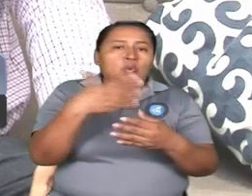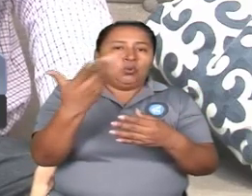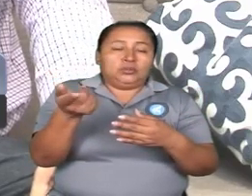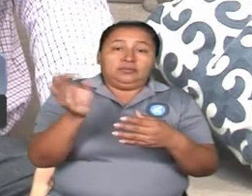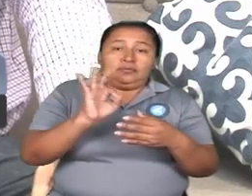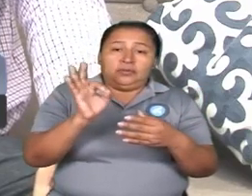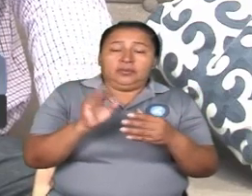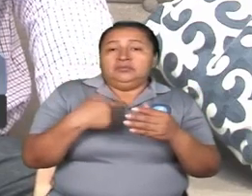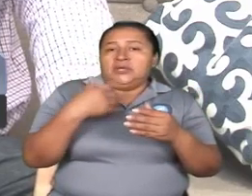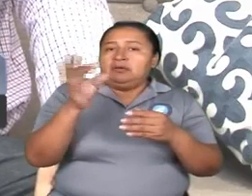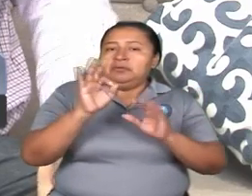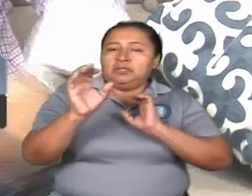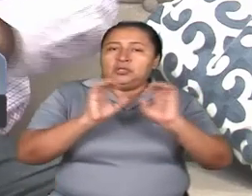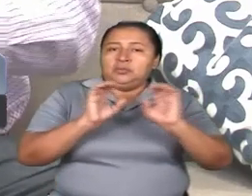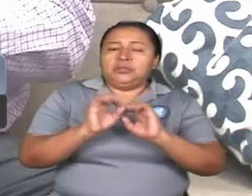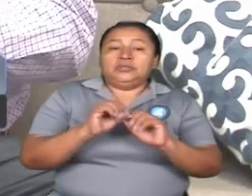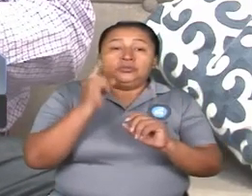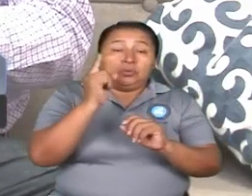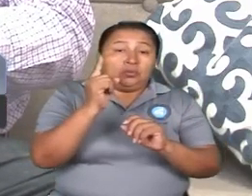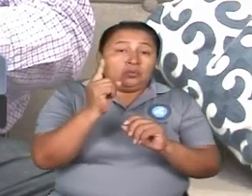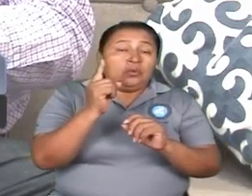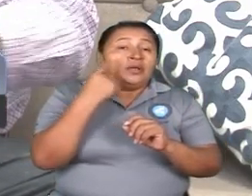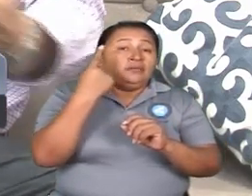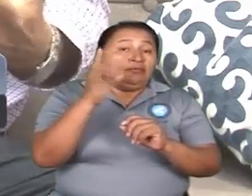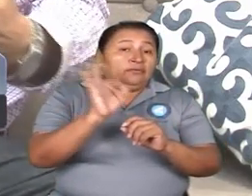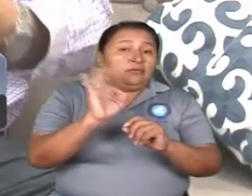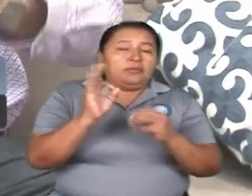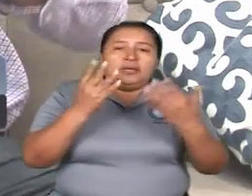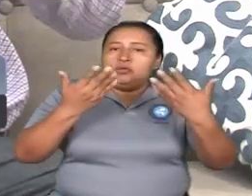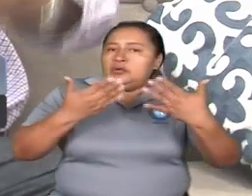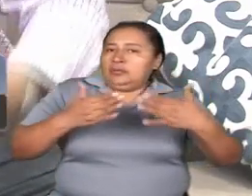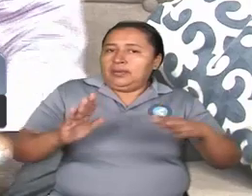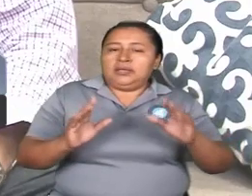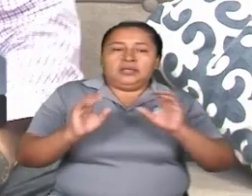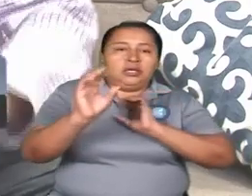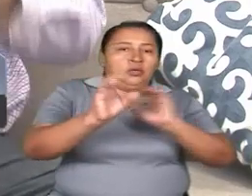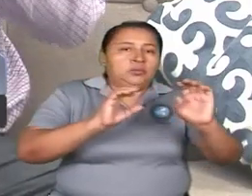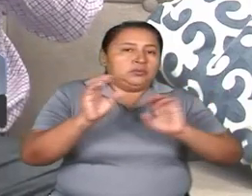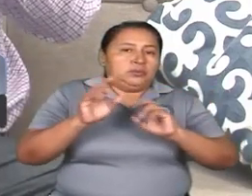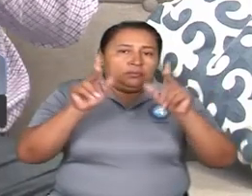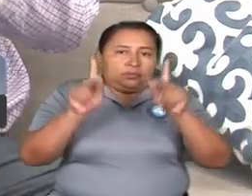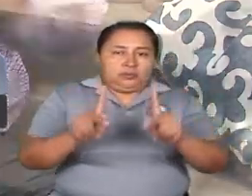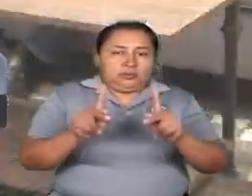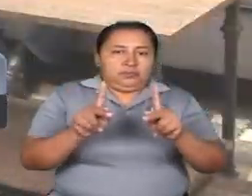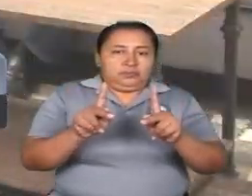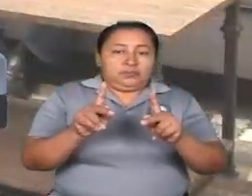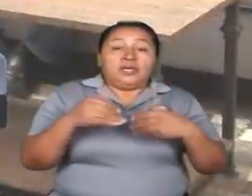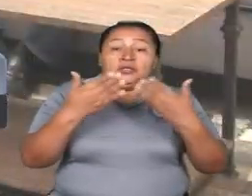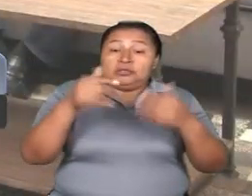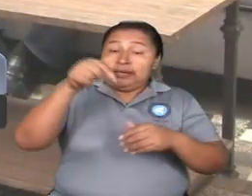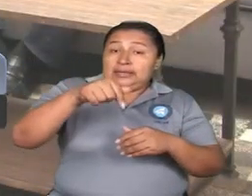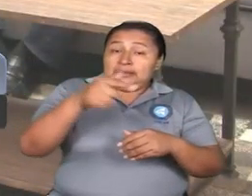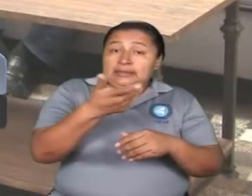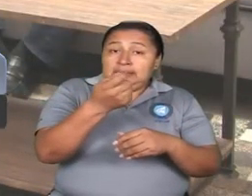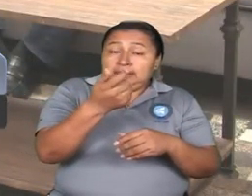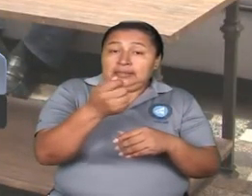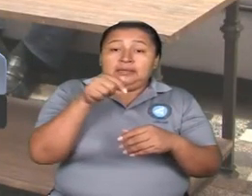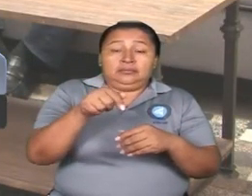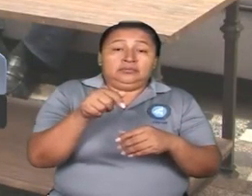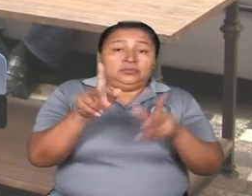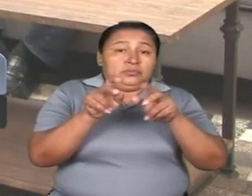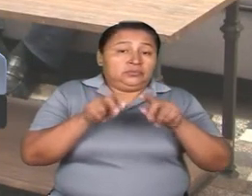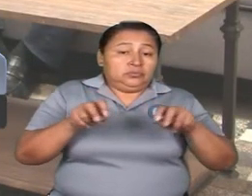los medios de comunicación es una forma natural de comunicarse con la gente. Entonces, en el canal parlamentario, en los primeros años,